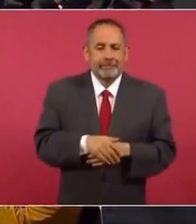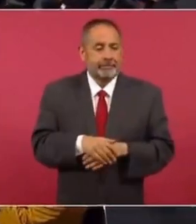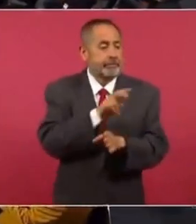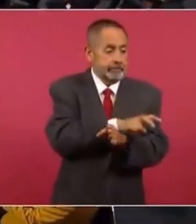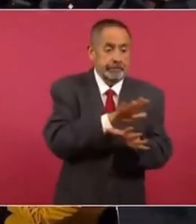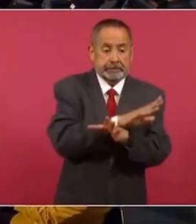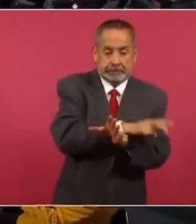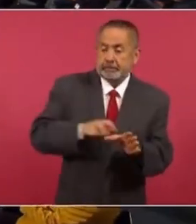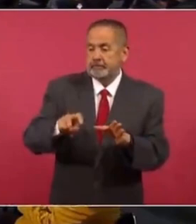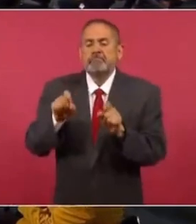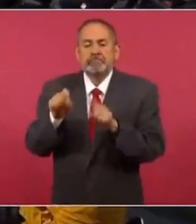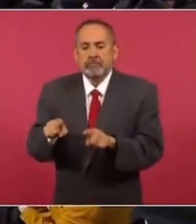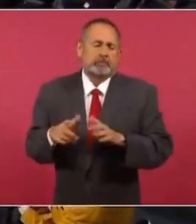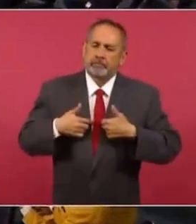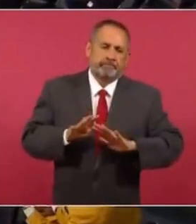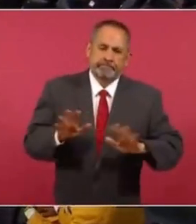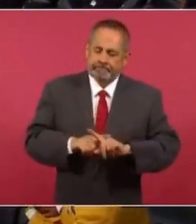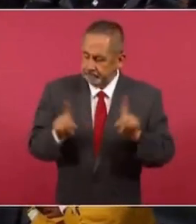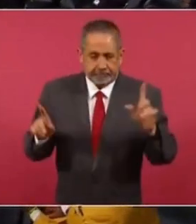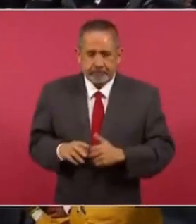cosas en apariencia cambian